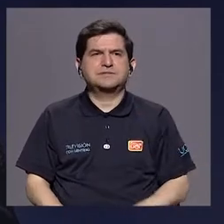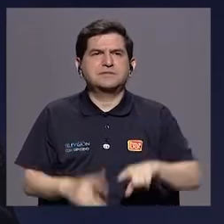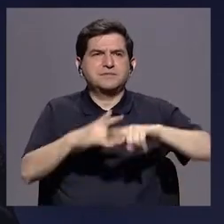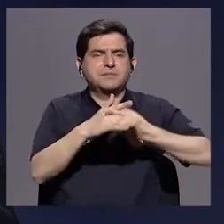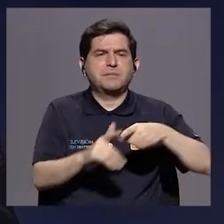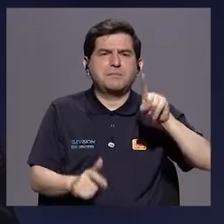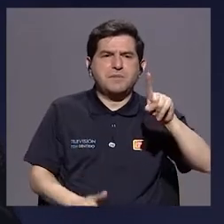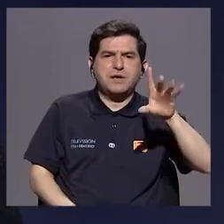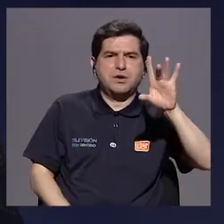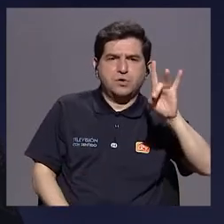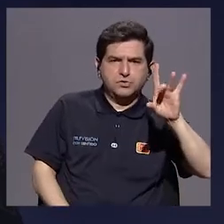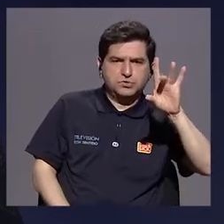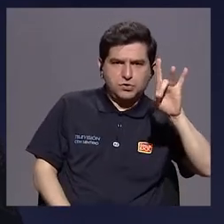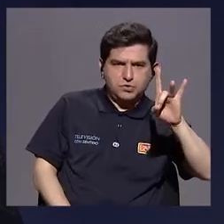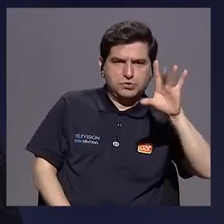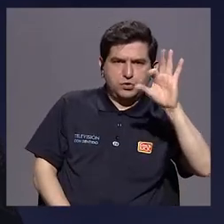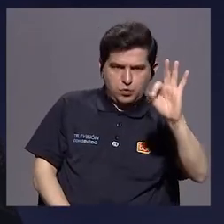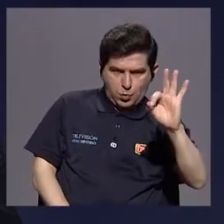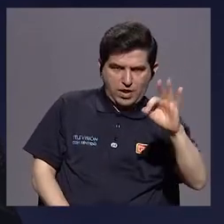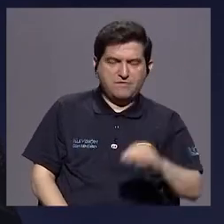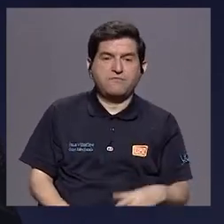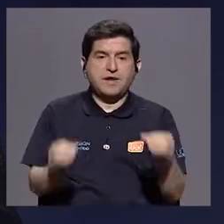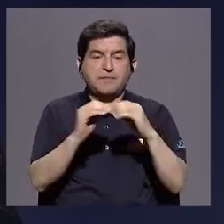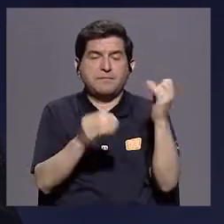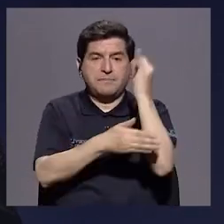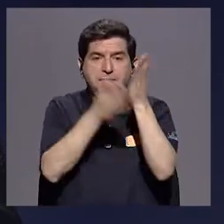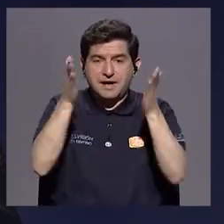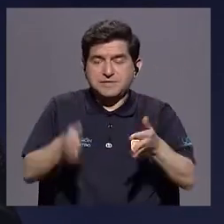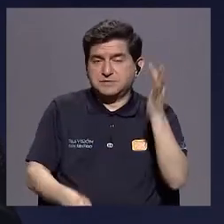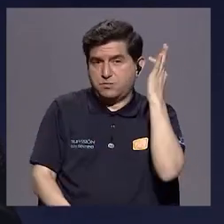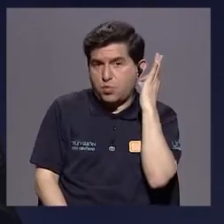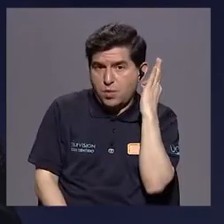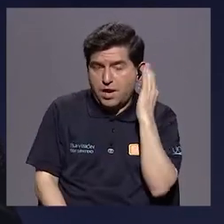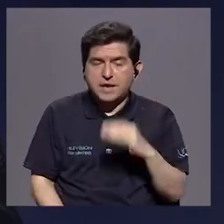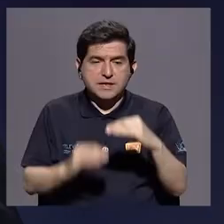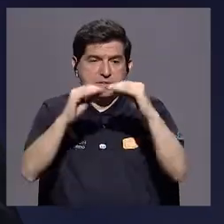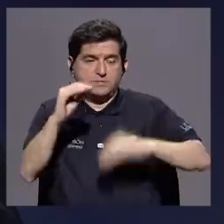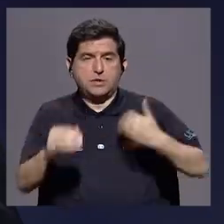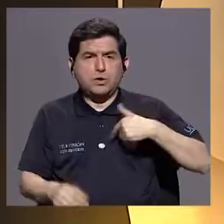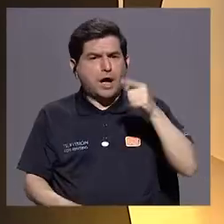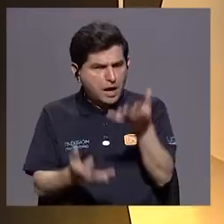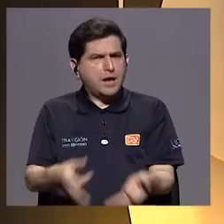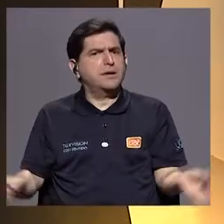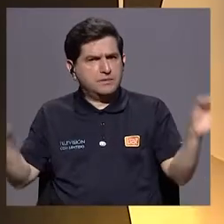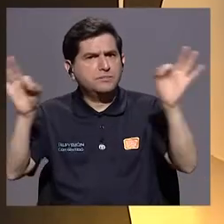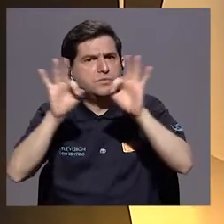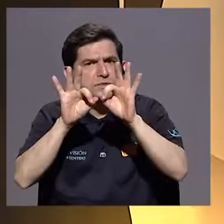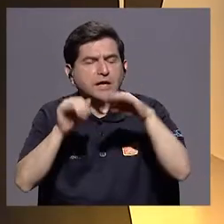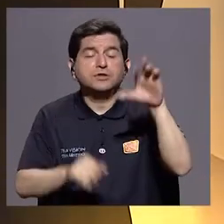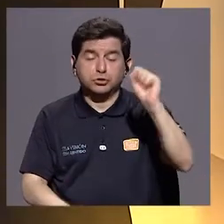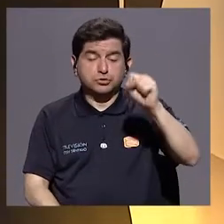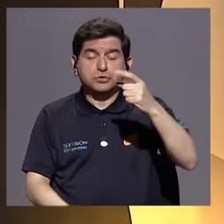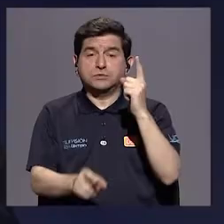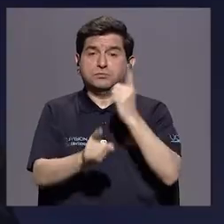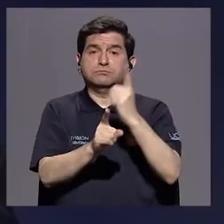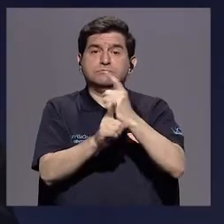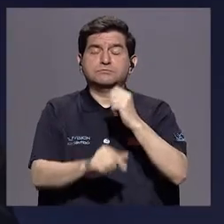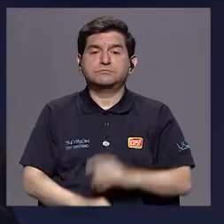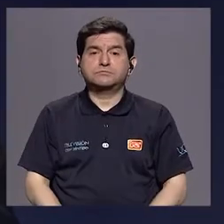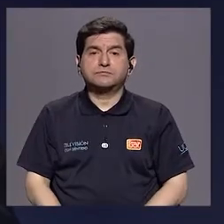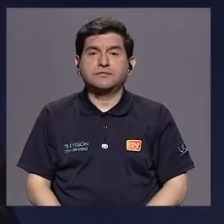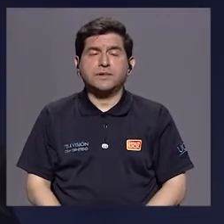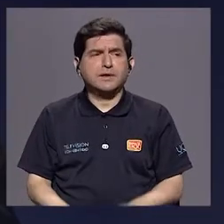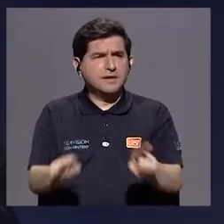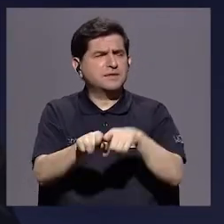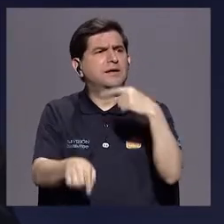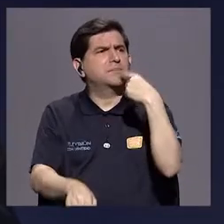1889 hay más artistas mujeres que hombres muy importante así es y algo que